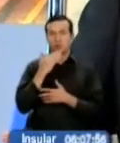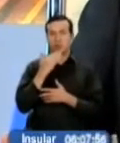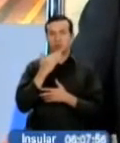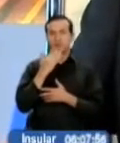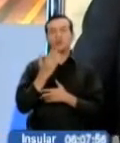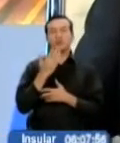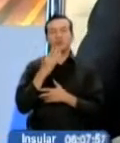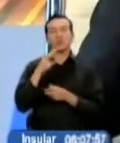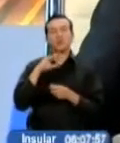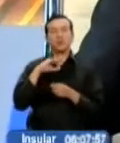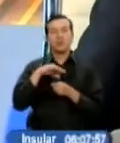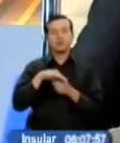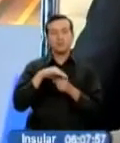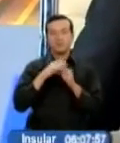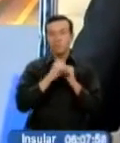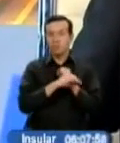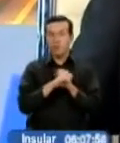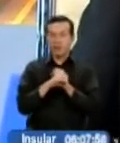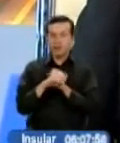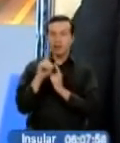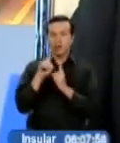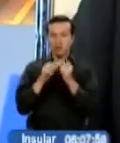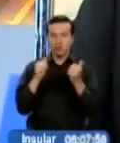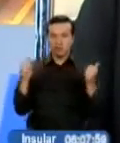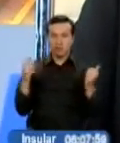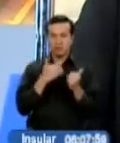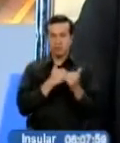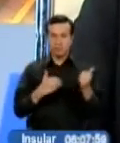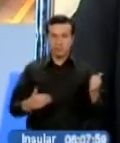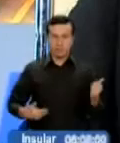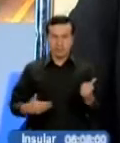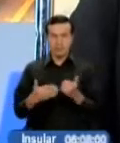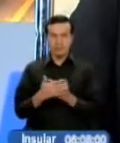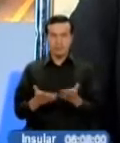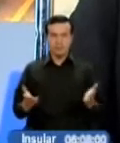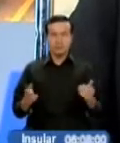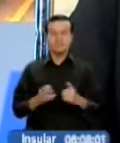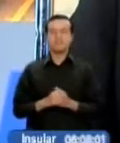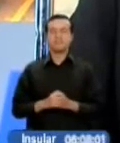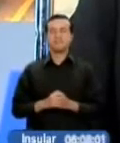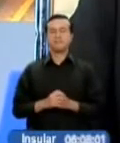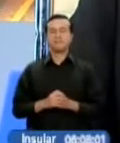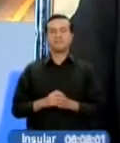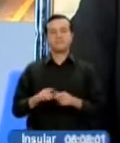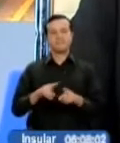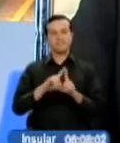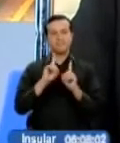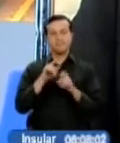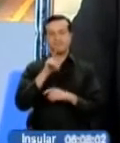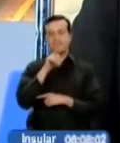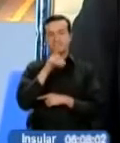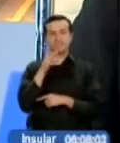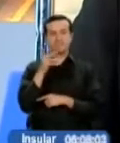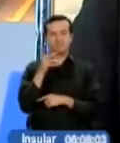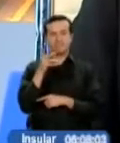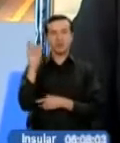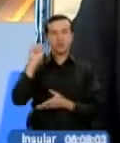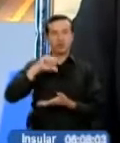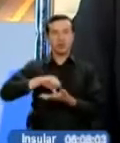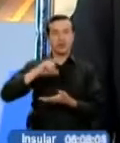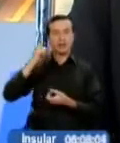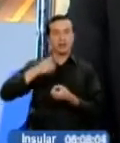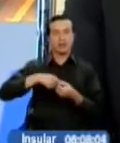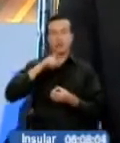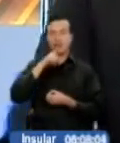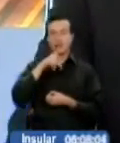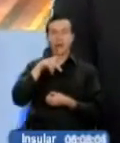me refiero fundamentalmente a las candidaturas presidenciales. Para esto tenemos en los estudios de la ciudad de Quito a